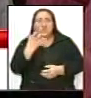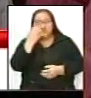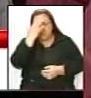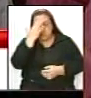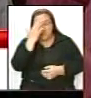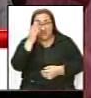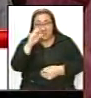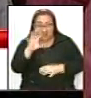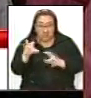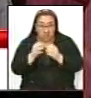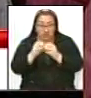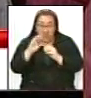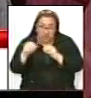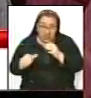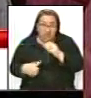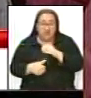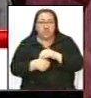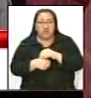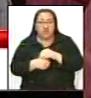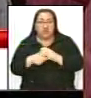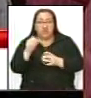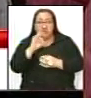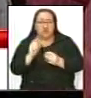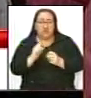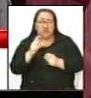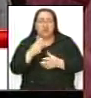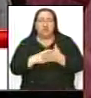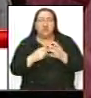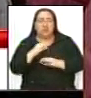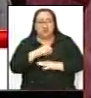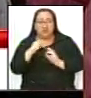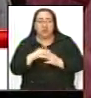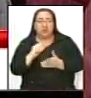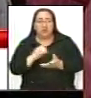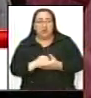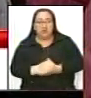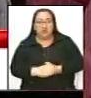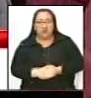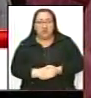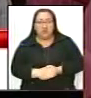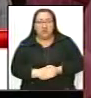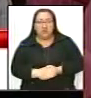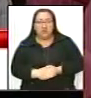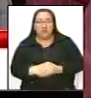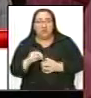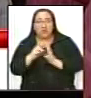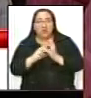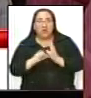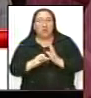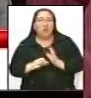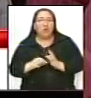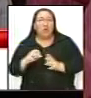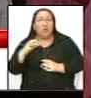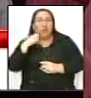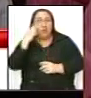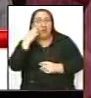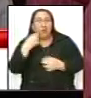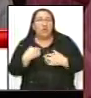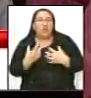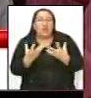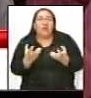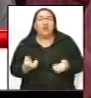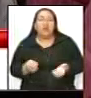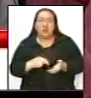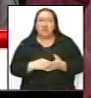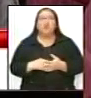si dentro de este tema, porque es un monto altísimo, ¿qué proyectos están considerando? En la región de Puno tenemos nosotros la aspiración